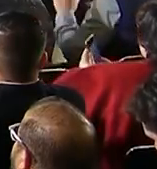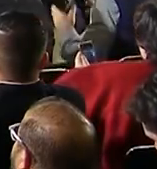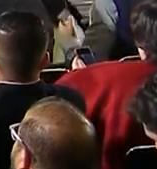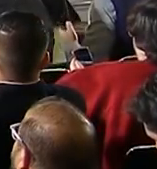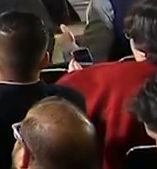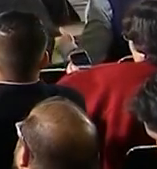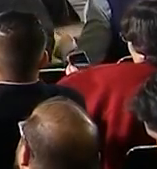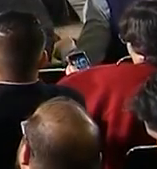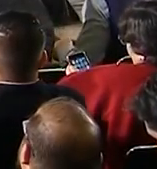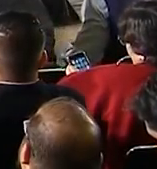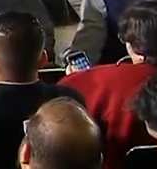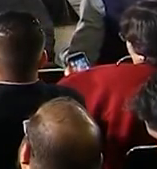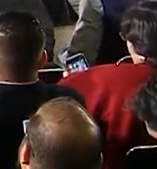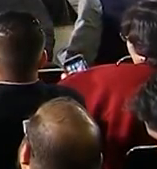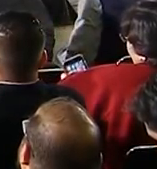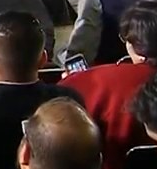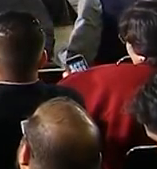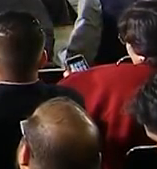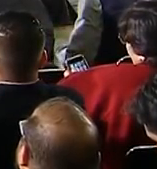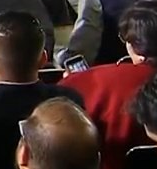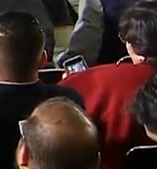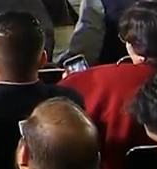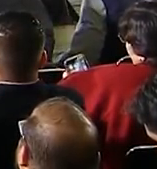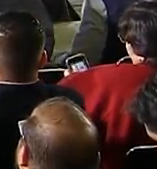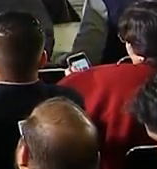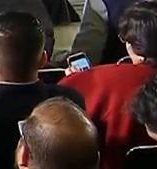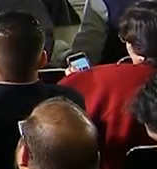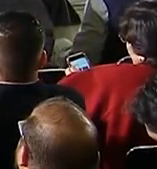a la sesión de preguntas